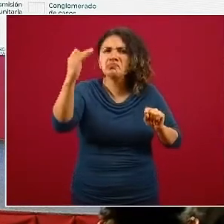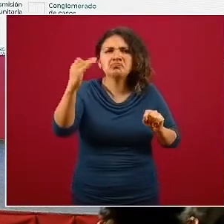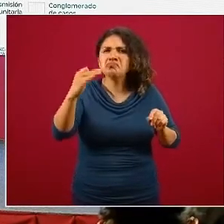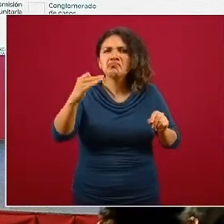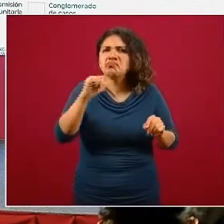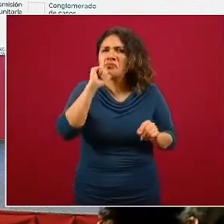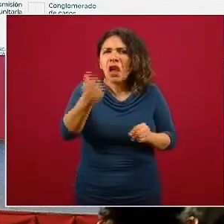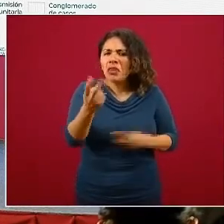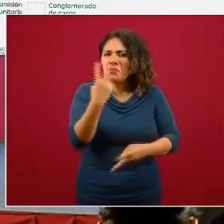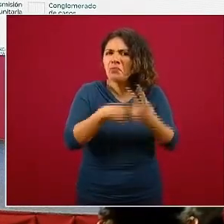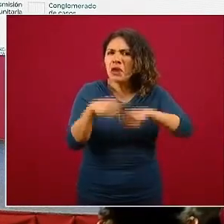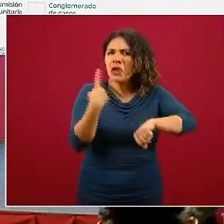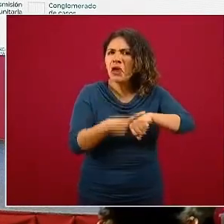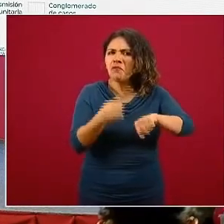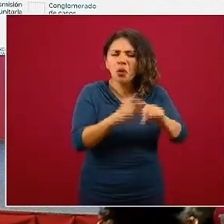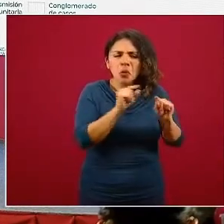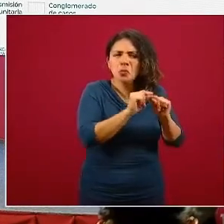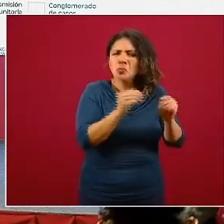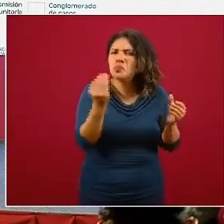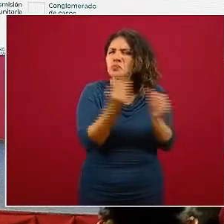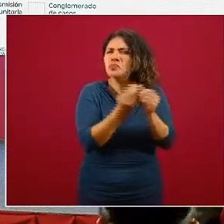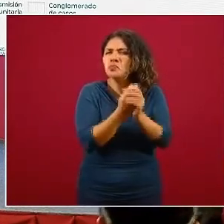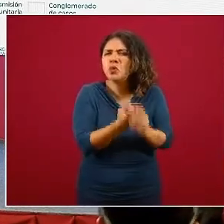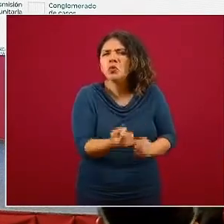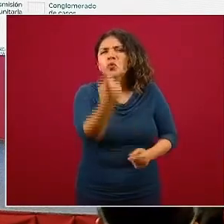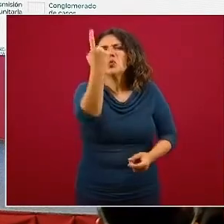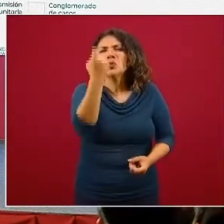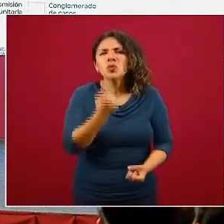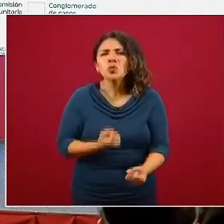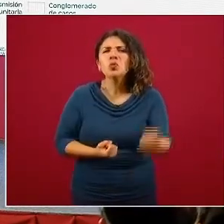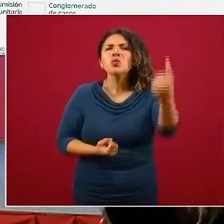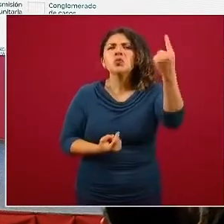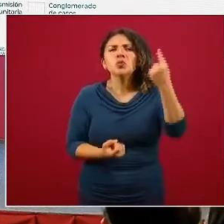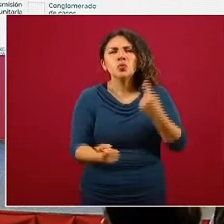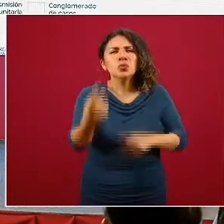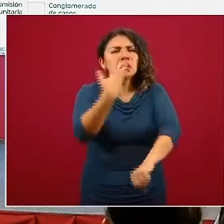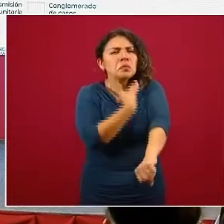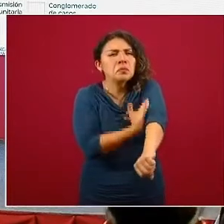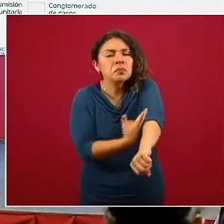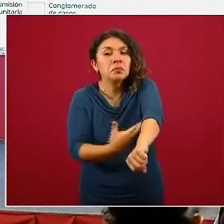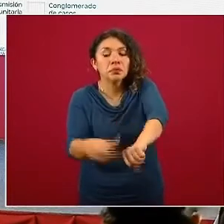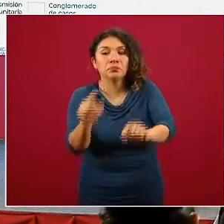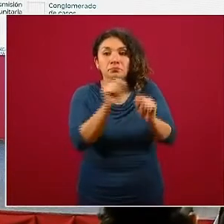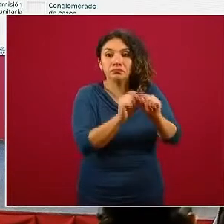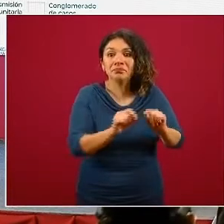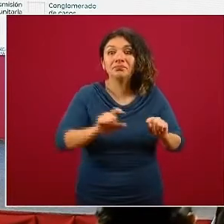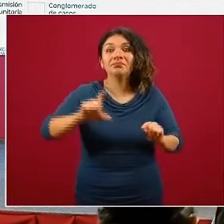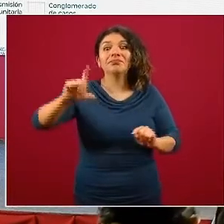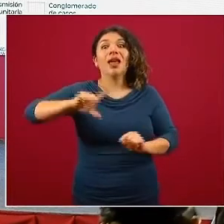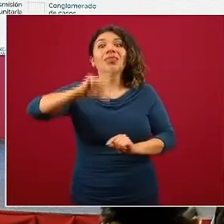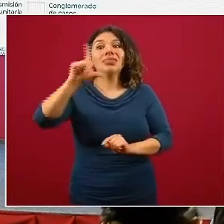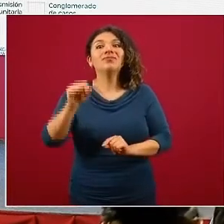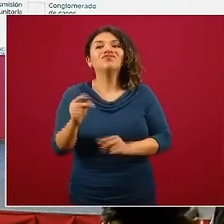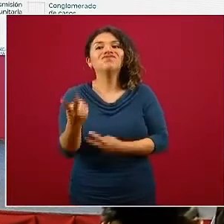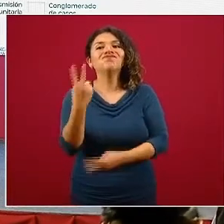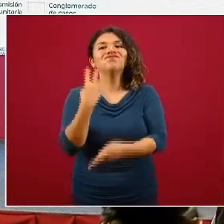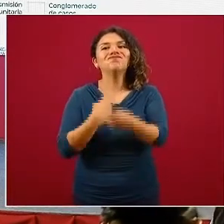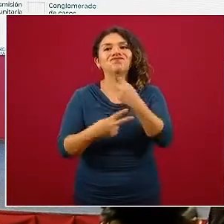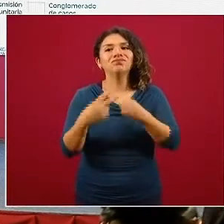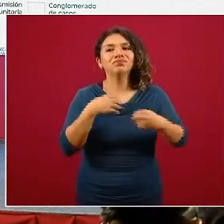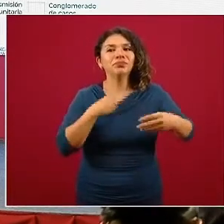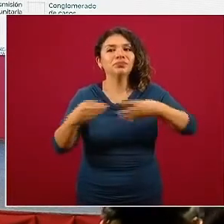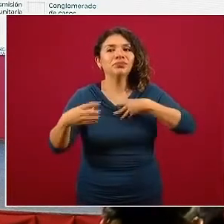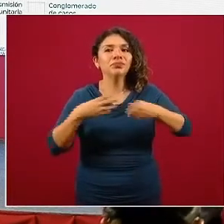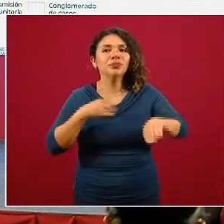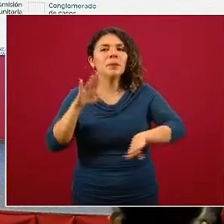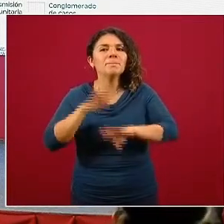se tenían casos, ¿no? También fueron clasificados o entran dentro de esa categoría, para posteriormente pasar al periodo de los